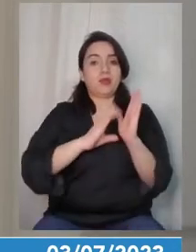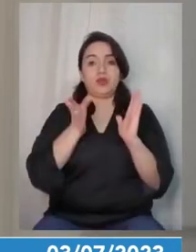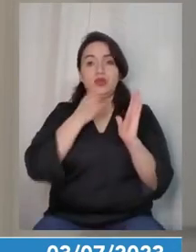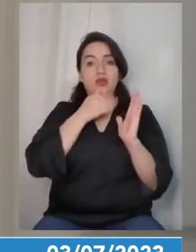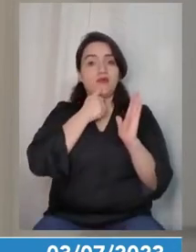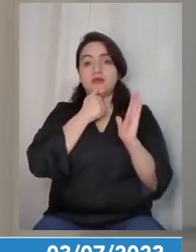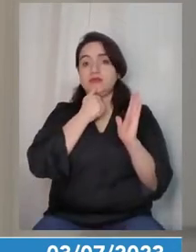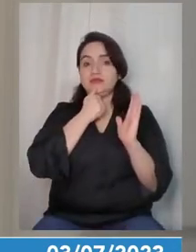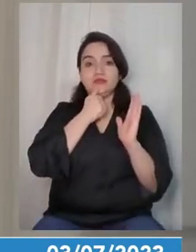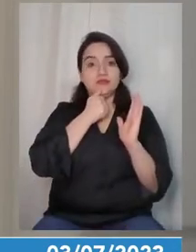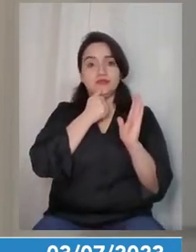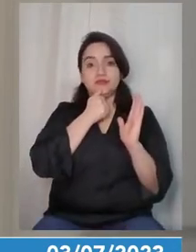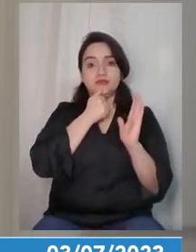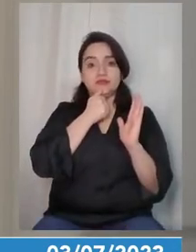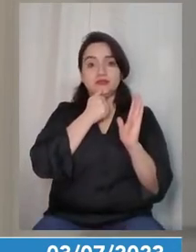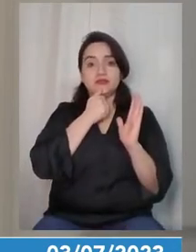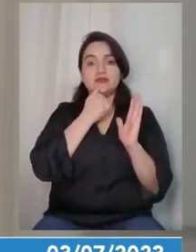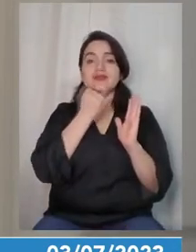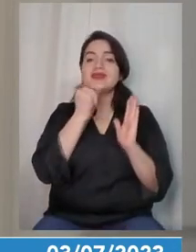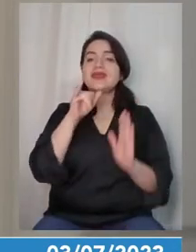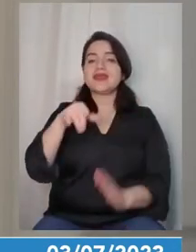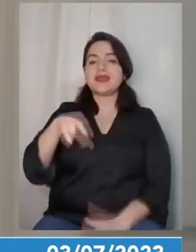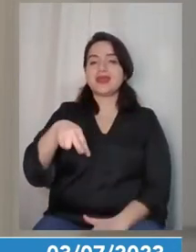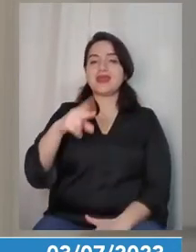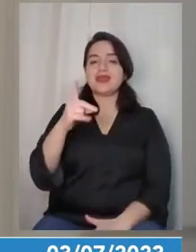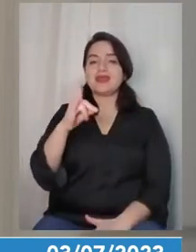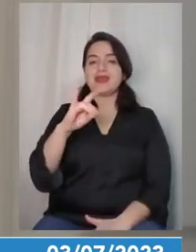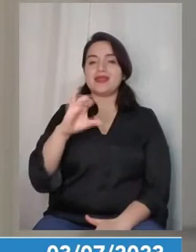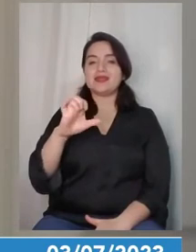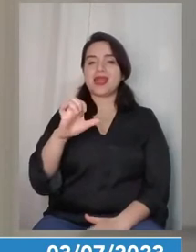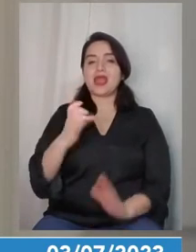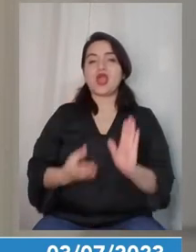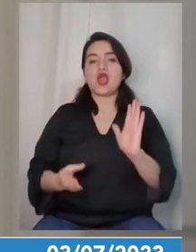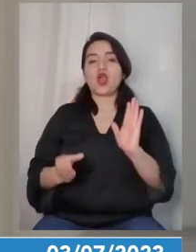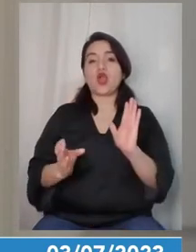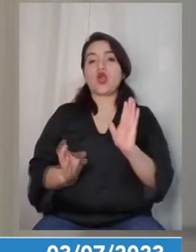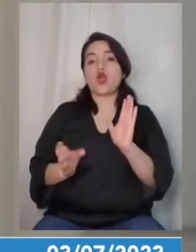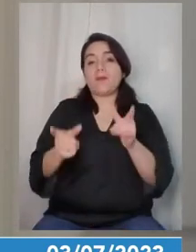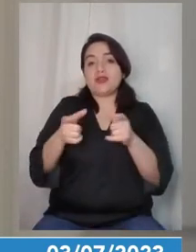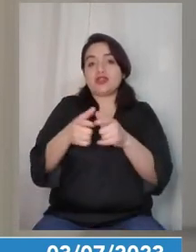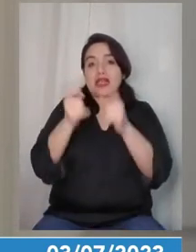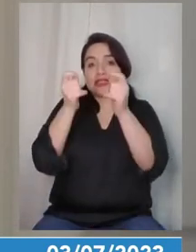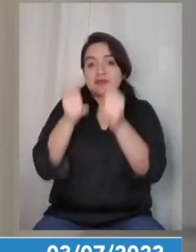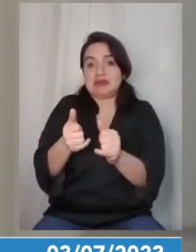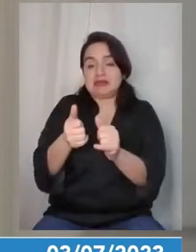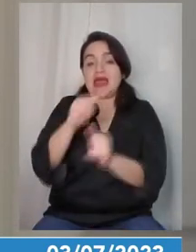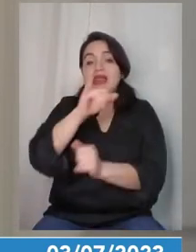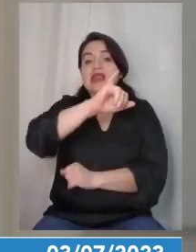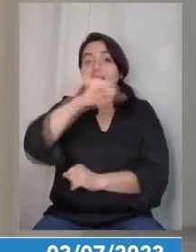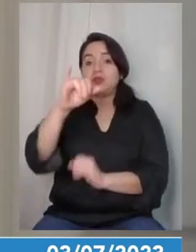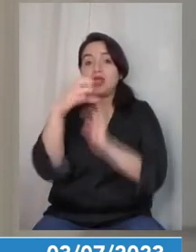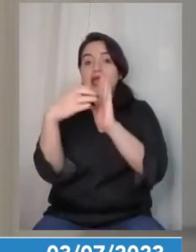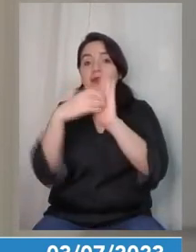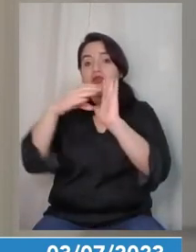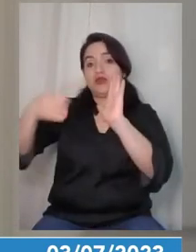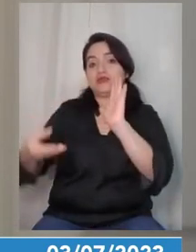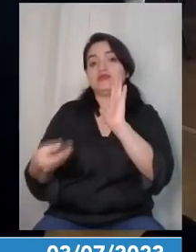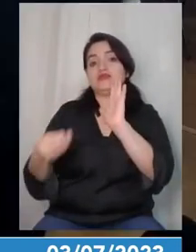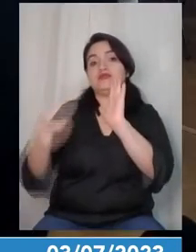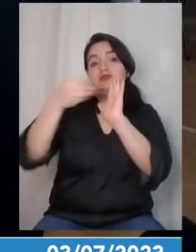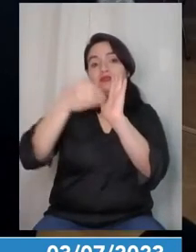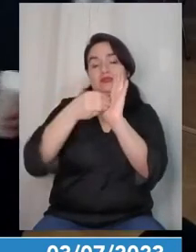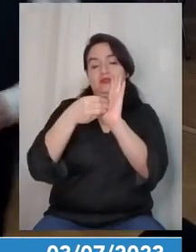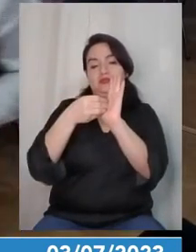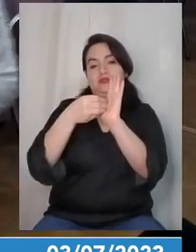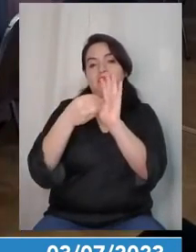del índice de la comisión experta. Fue un capítulo que se introdujo posteriormente, junto con el debate del capítulo